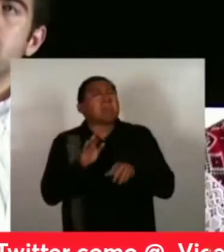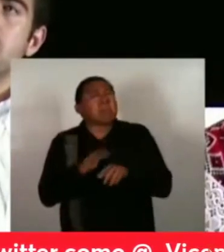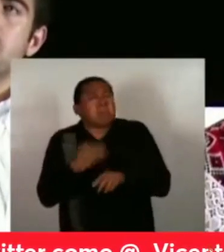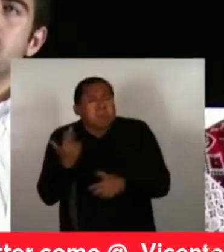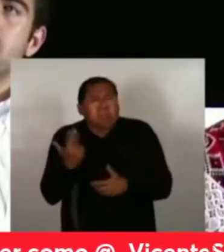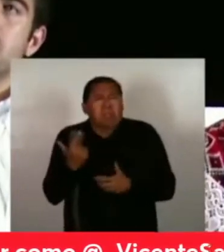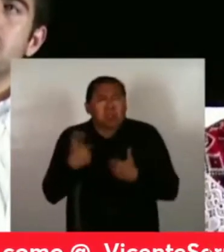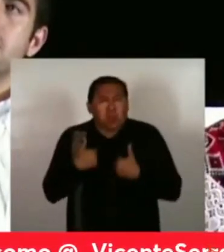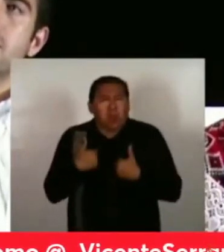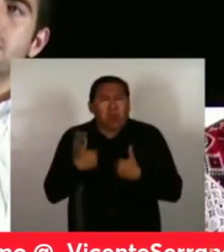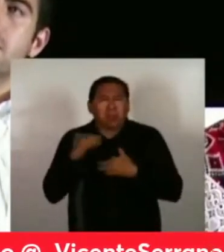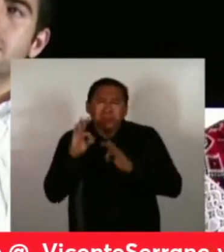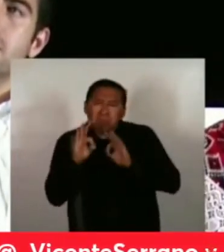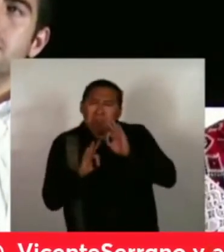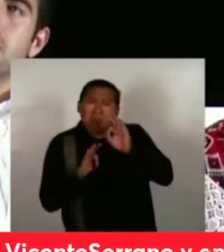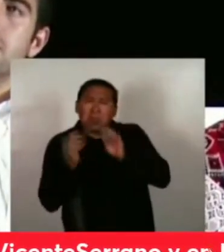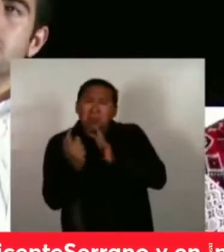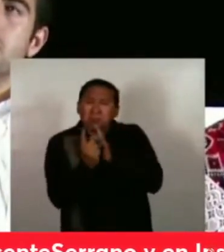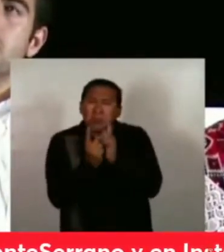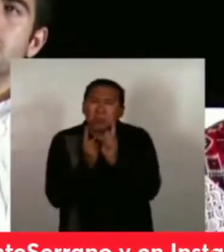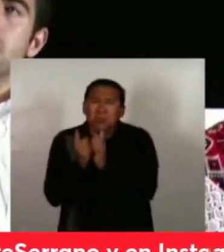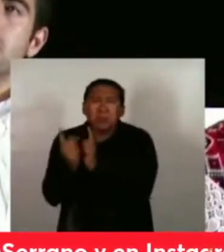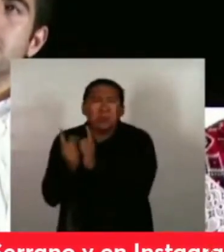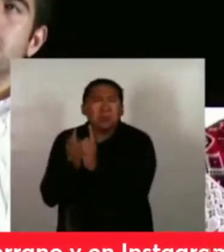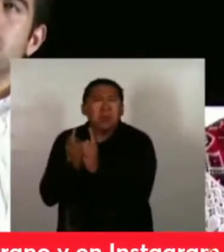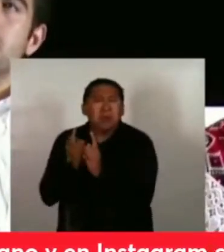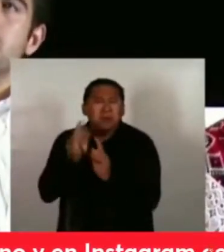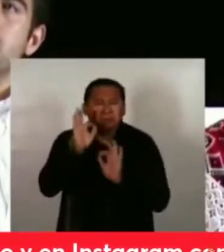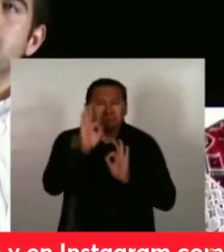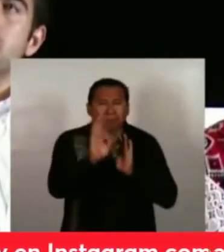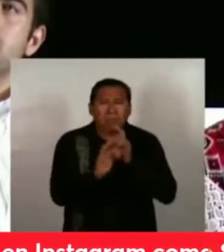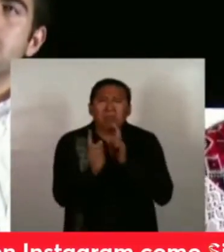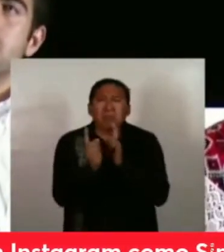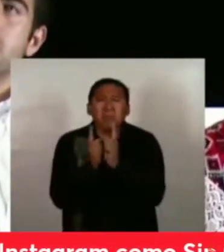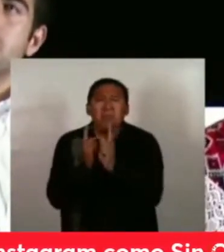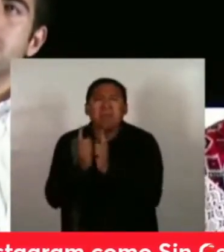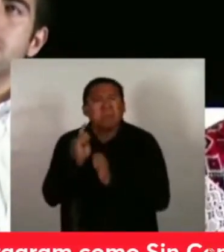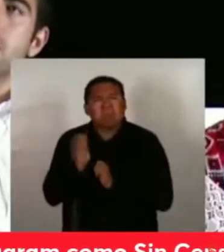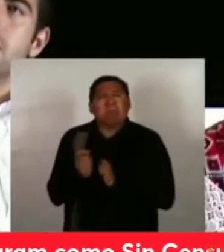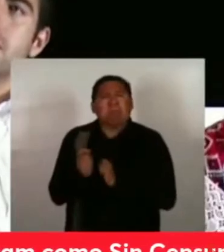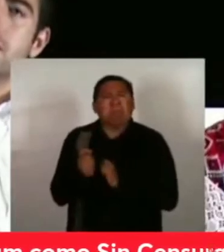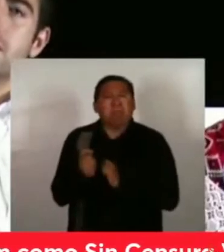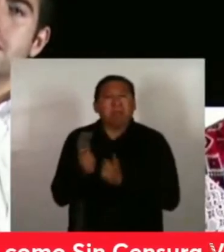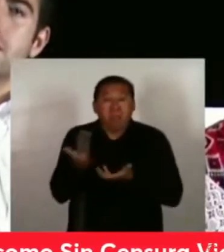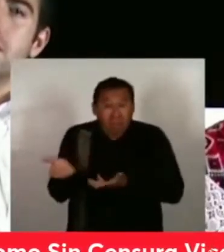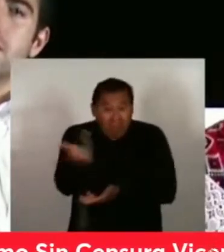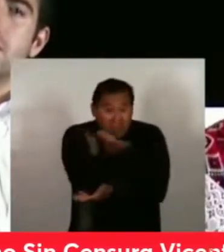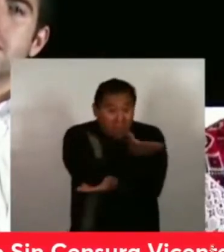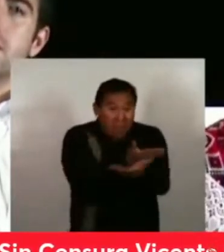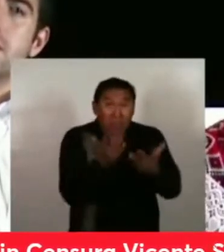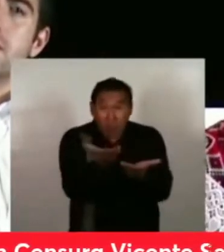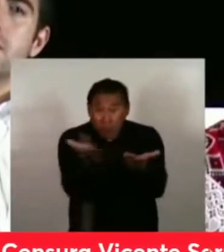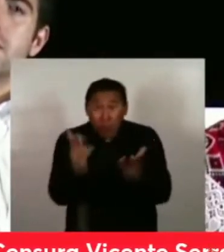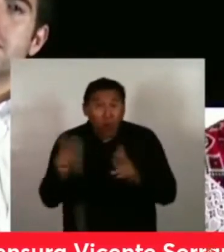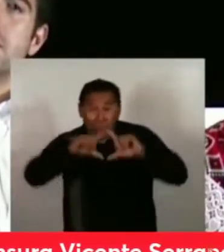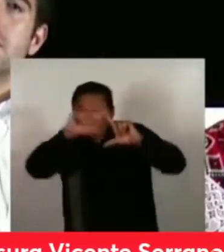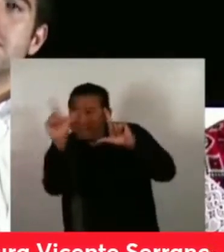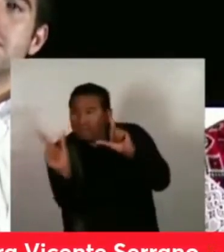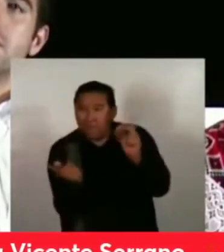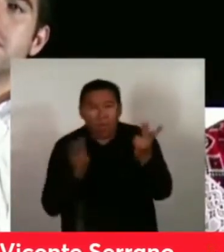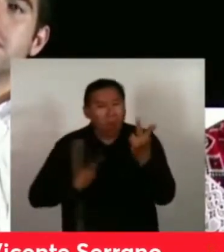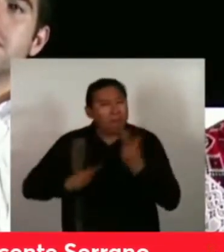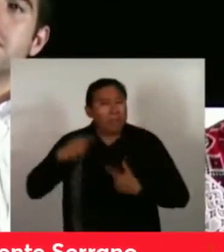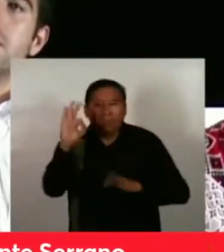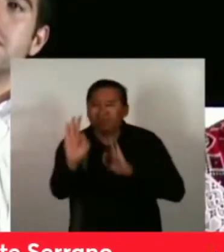servidores públicos? Así se dice, servidores públicos. Pues para estar al servicio del pueblo de México,